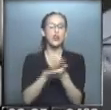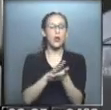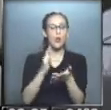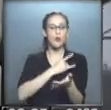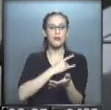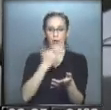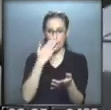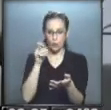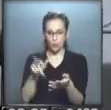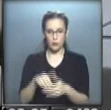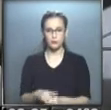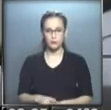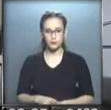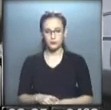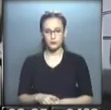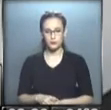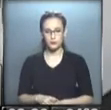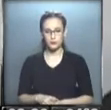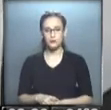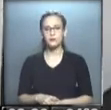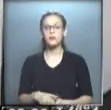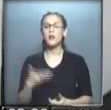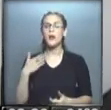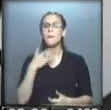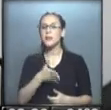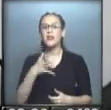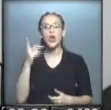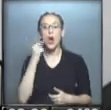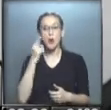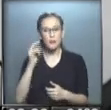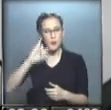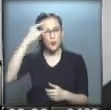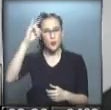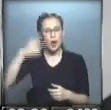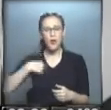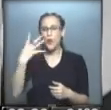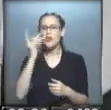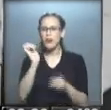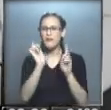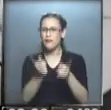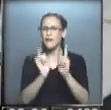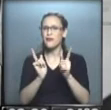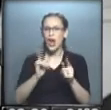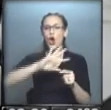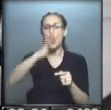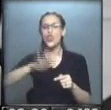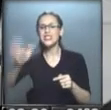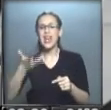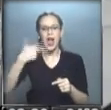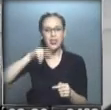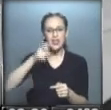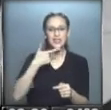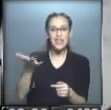Fiscalía chilena solicitó la extradición del hombre uruguayo que estuvo 4 meses perdido en la cordillera de los Andes y que fue encontrado